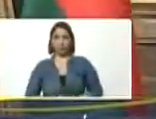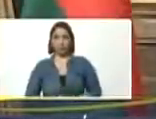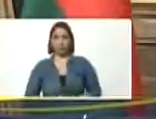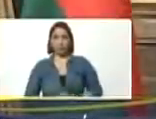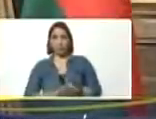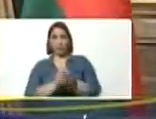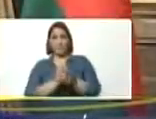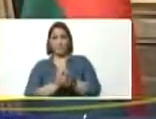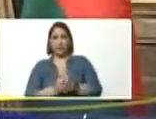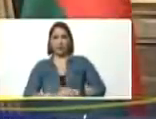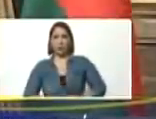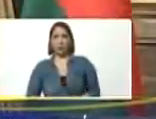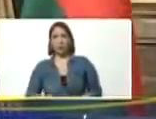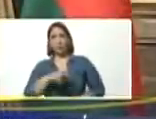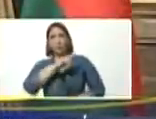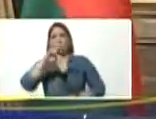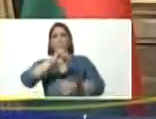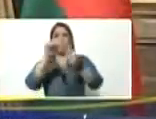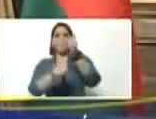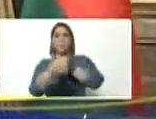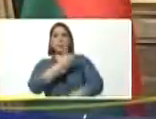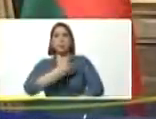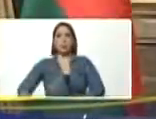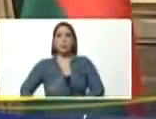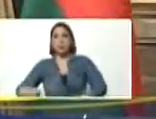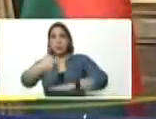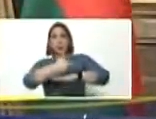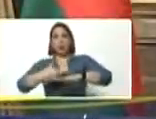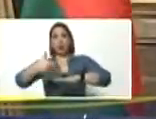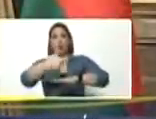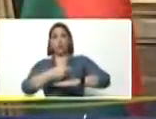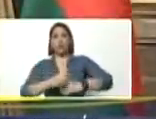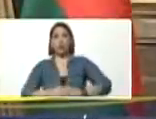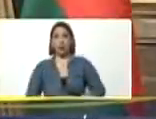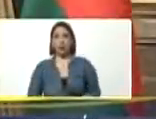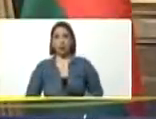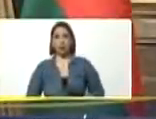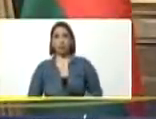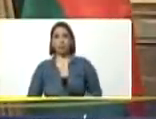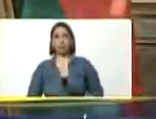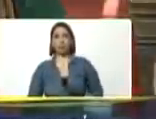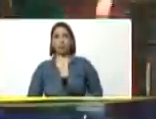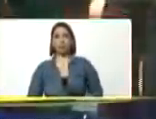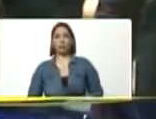compañero vicepresidentes de gobierno, Vladimir Padrino López,